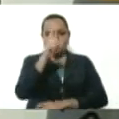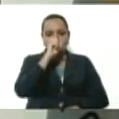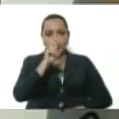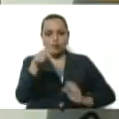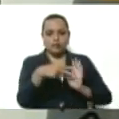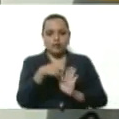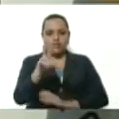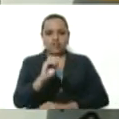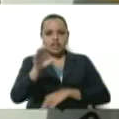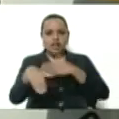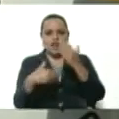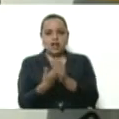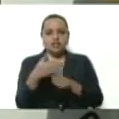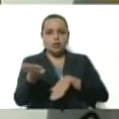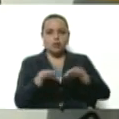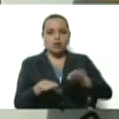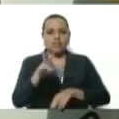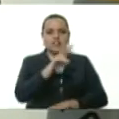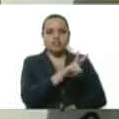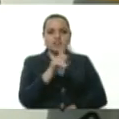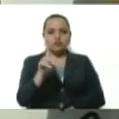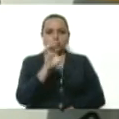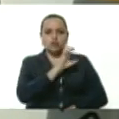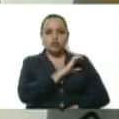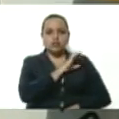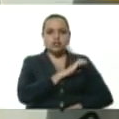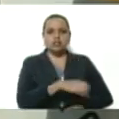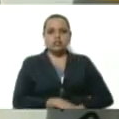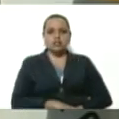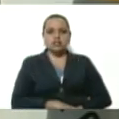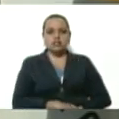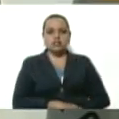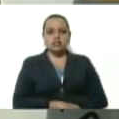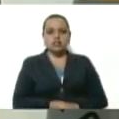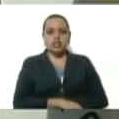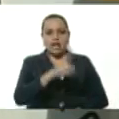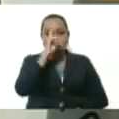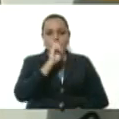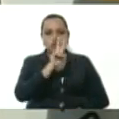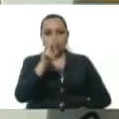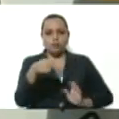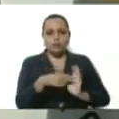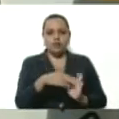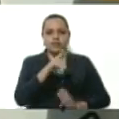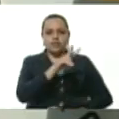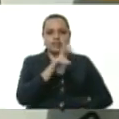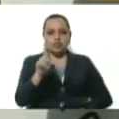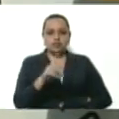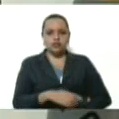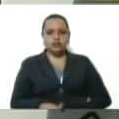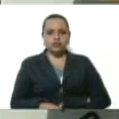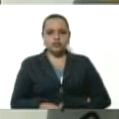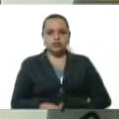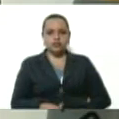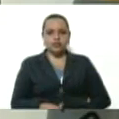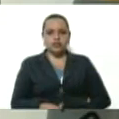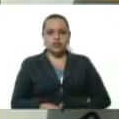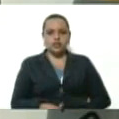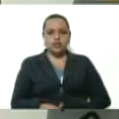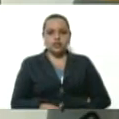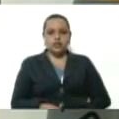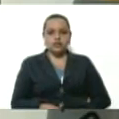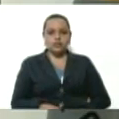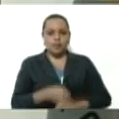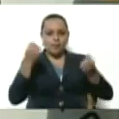al jueves 21 de enero del año 2021. Simulacro electoral